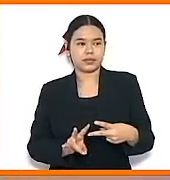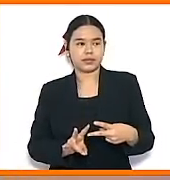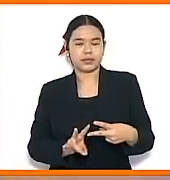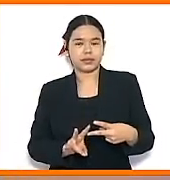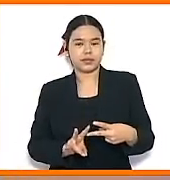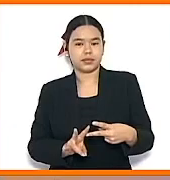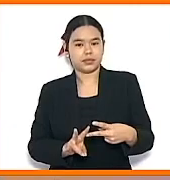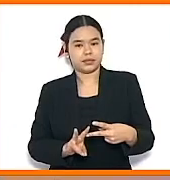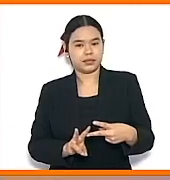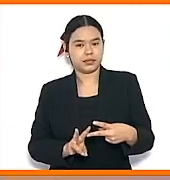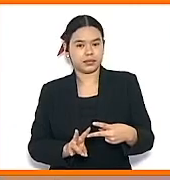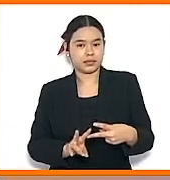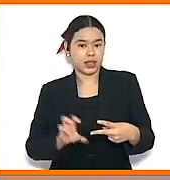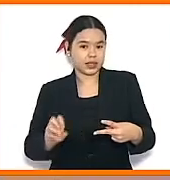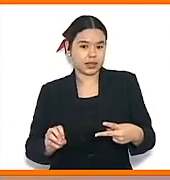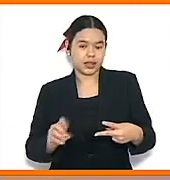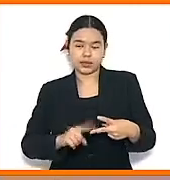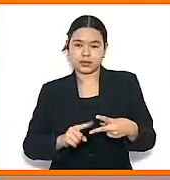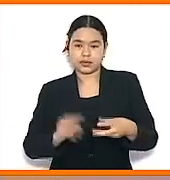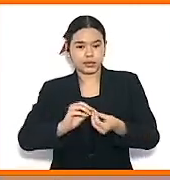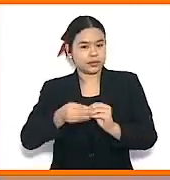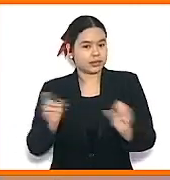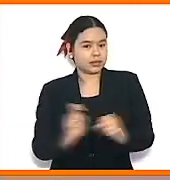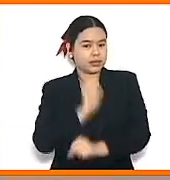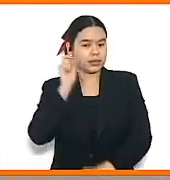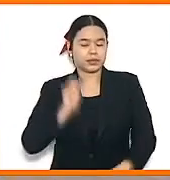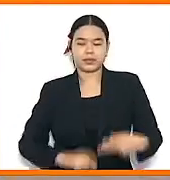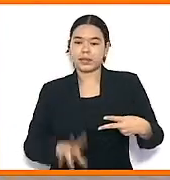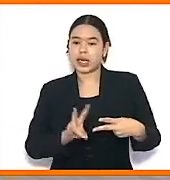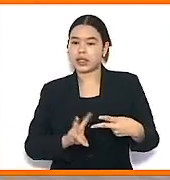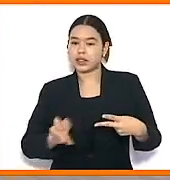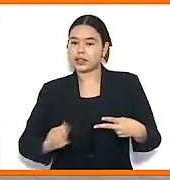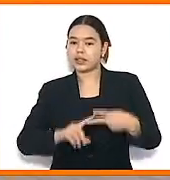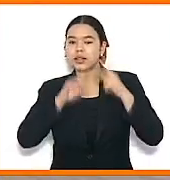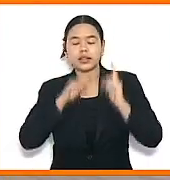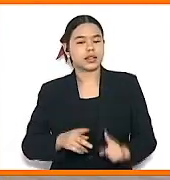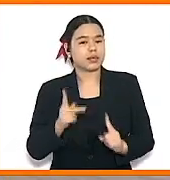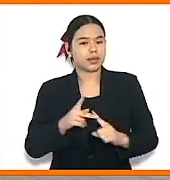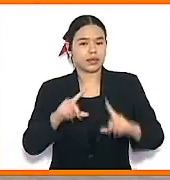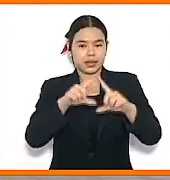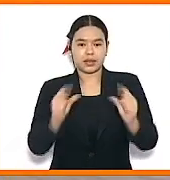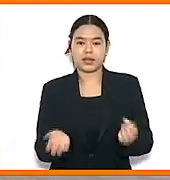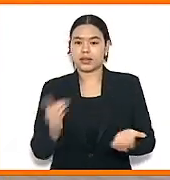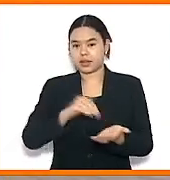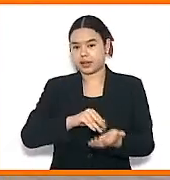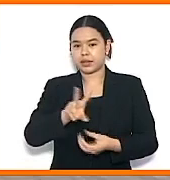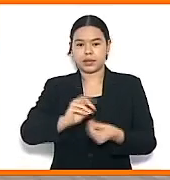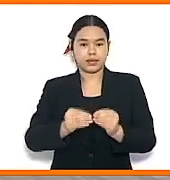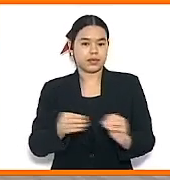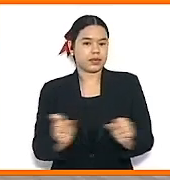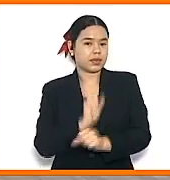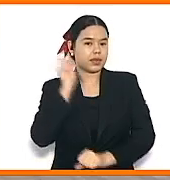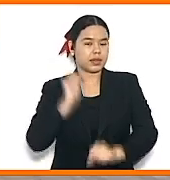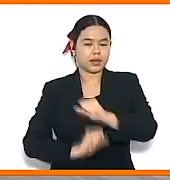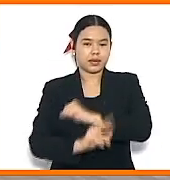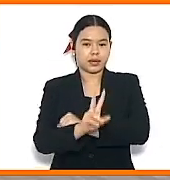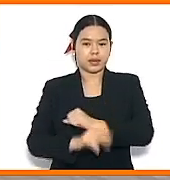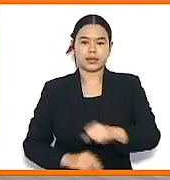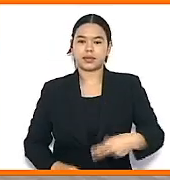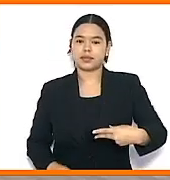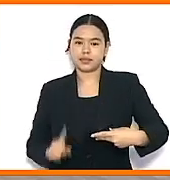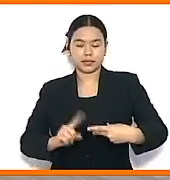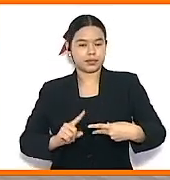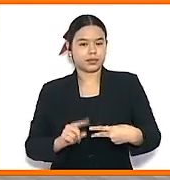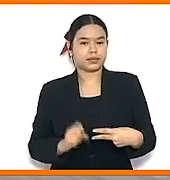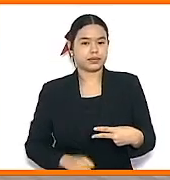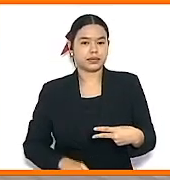porque este es el 0, segundo número ganador, 70, con su catrachada pastelitos. Con mucho gusto te repito los números ganadores en premiados.